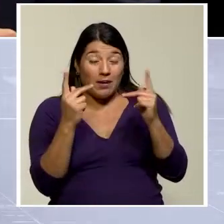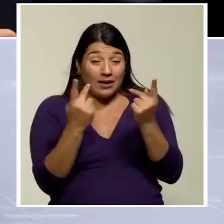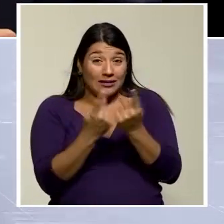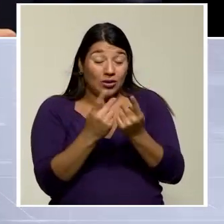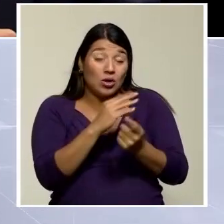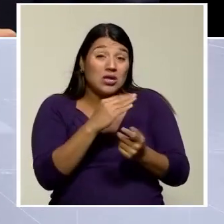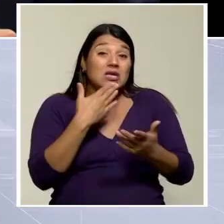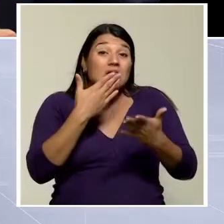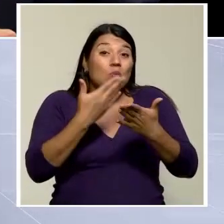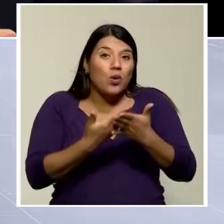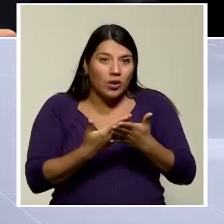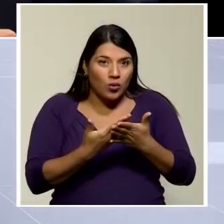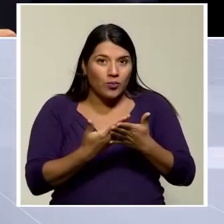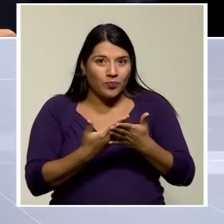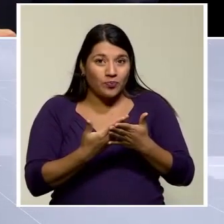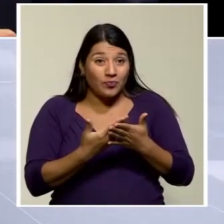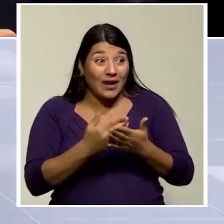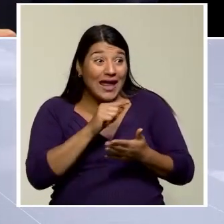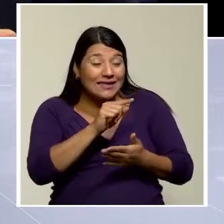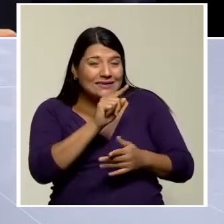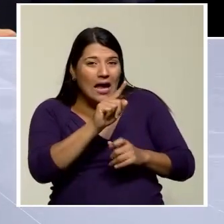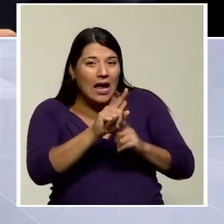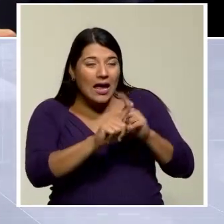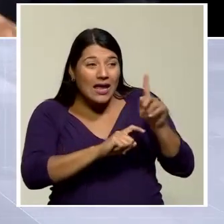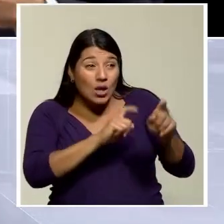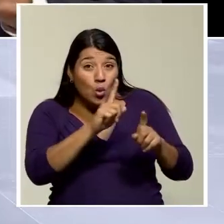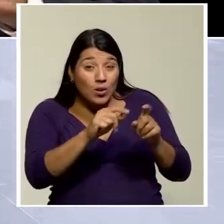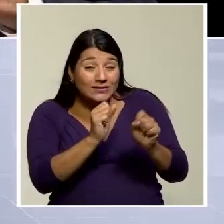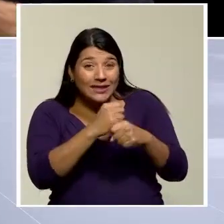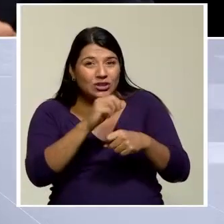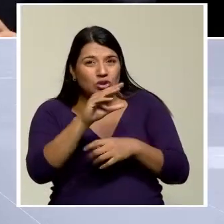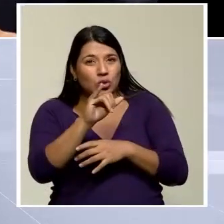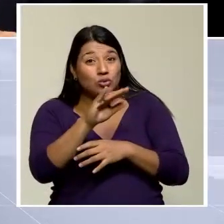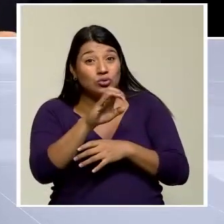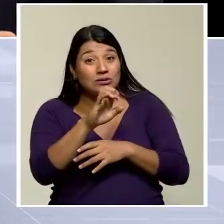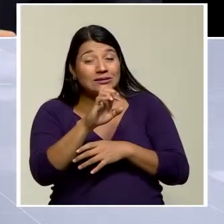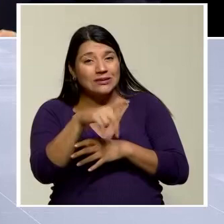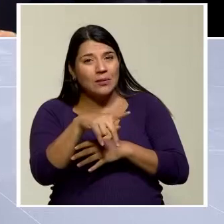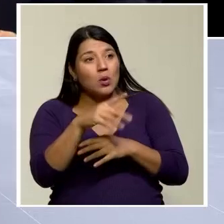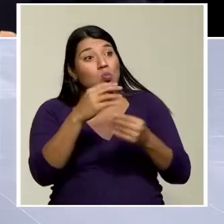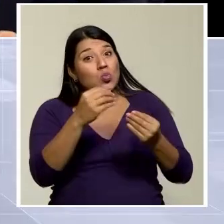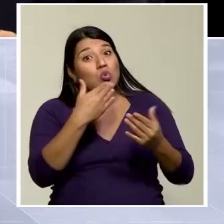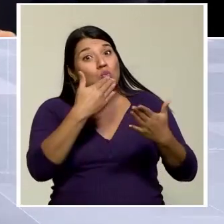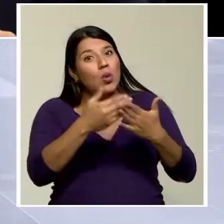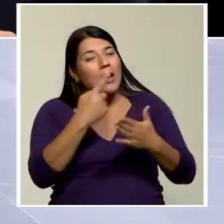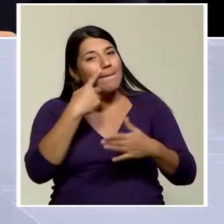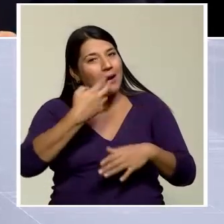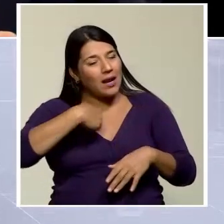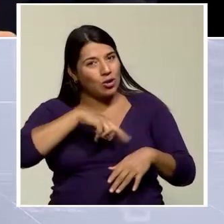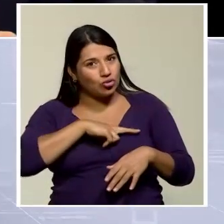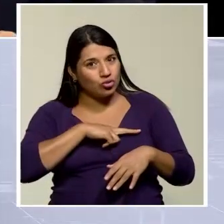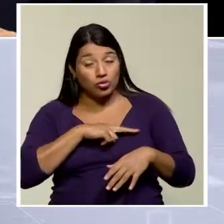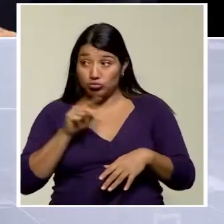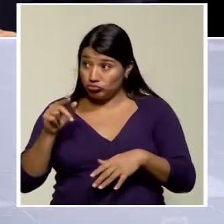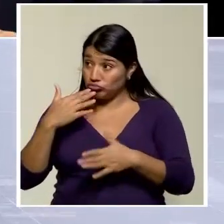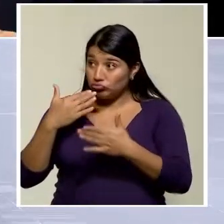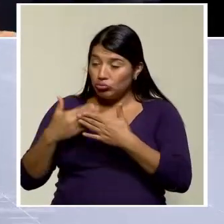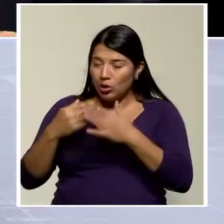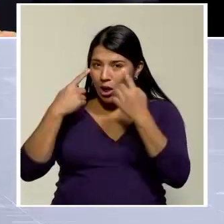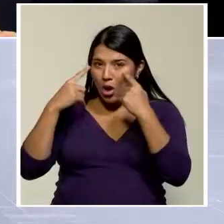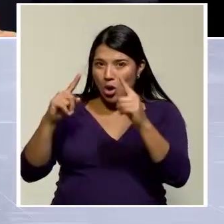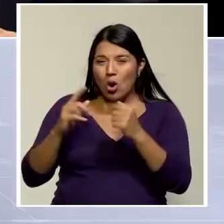bueno, la encuesta del CIEP también es significativa para nosotros porque... ¿Le fue bien? Porque empezamos a despuntar, de